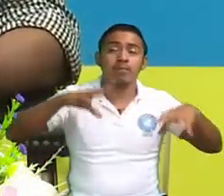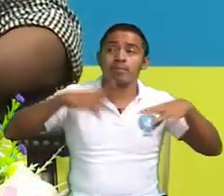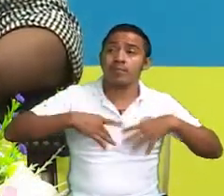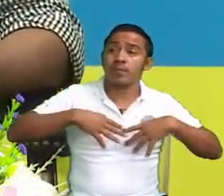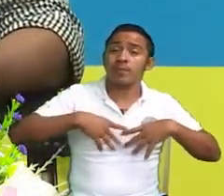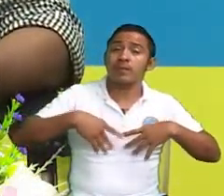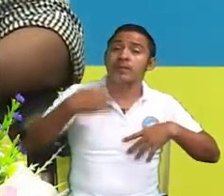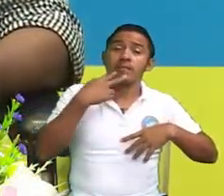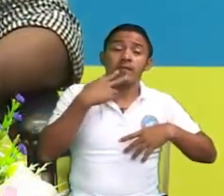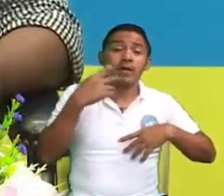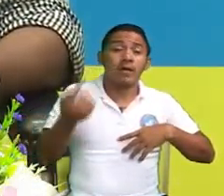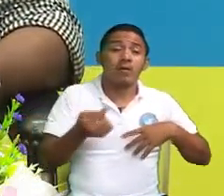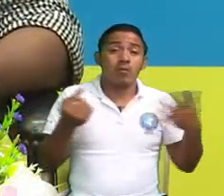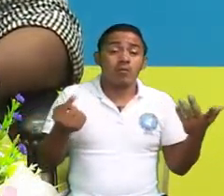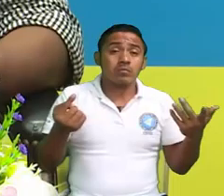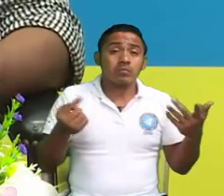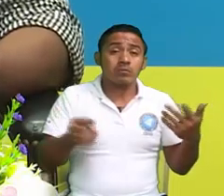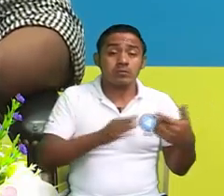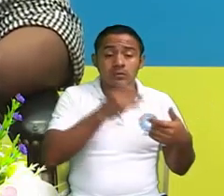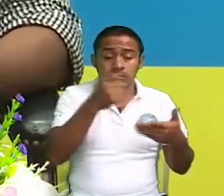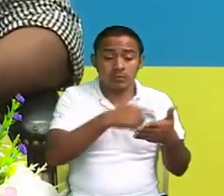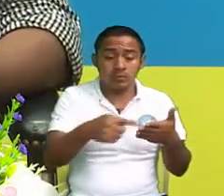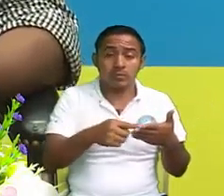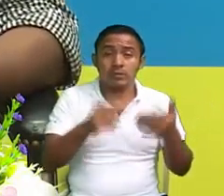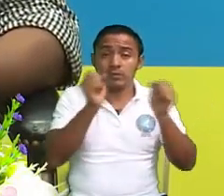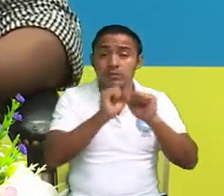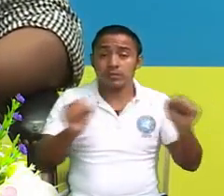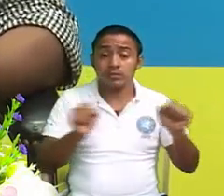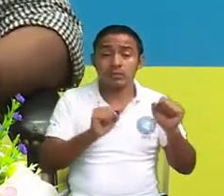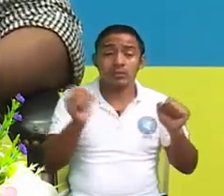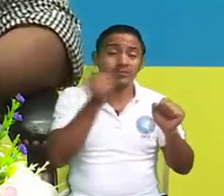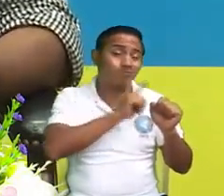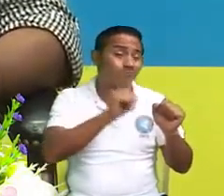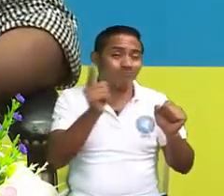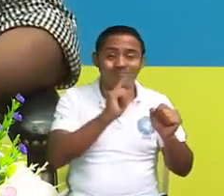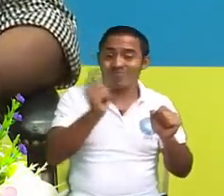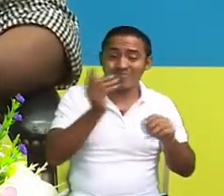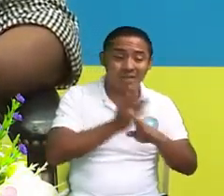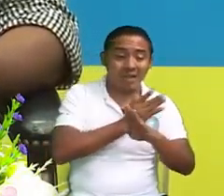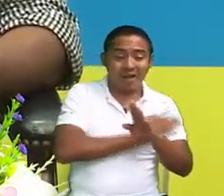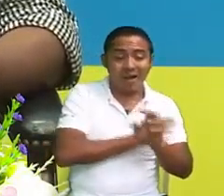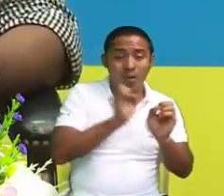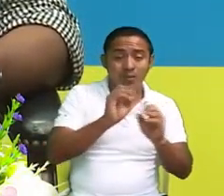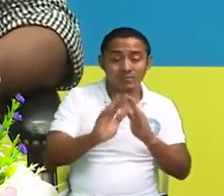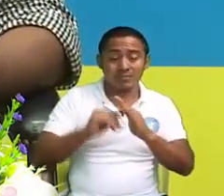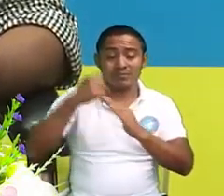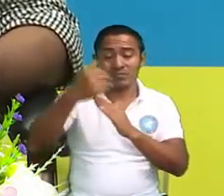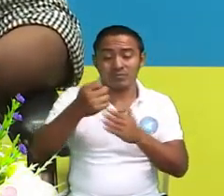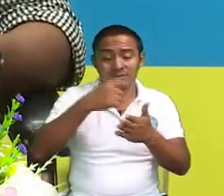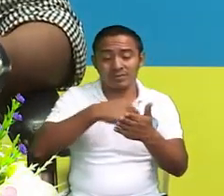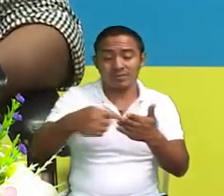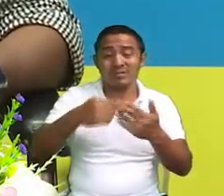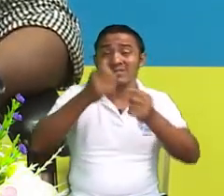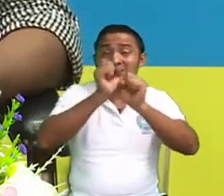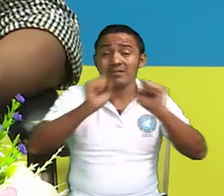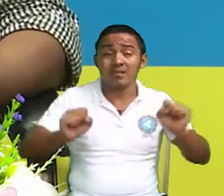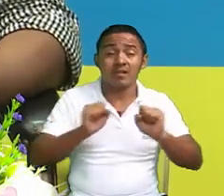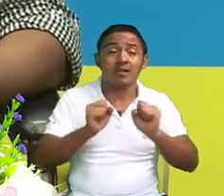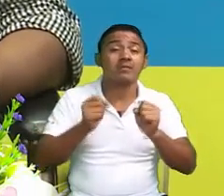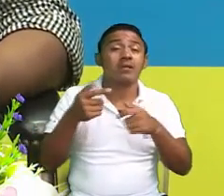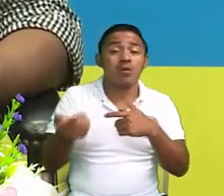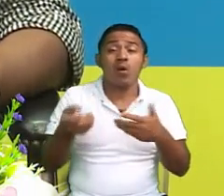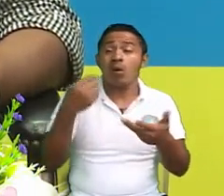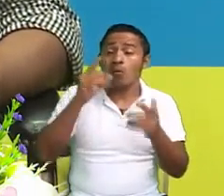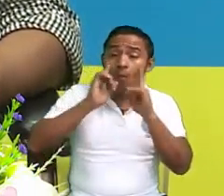no necesariamente las personas van en Semana Santa a la playa, sino previamente y posteriormente. Así que a tener mucho cuidado con